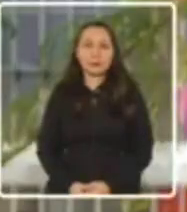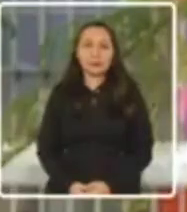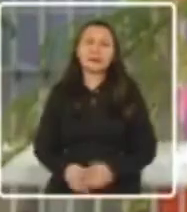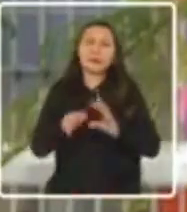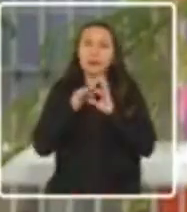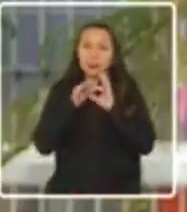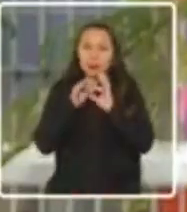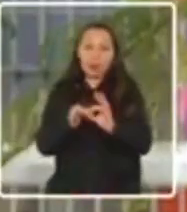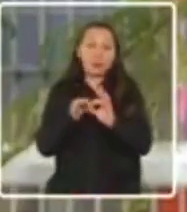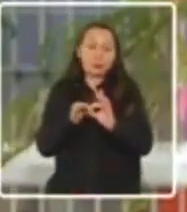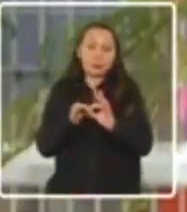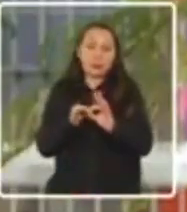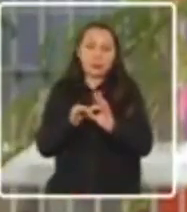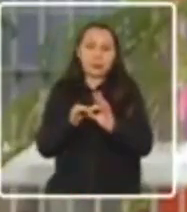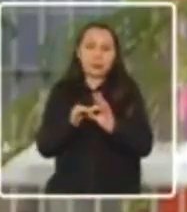Agradezco,